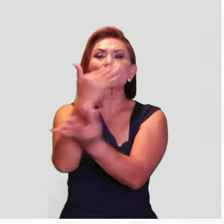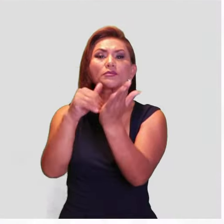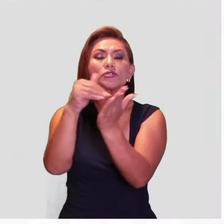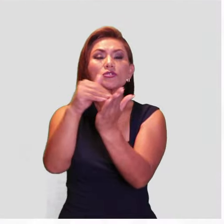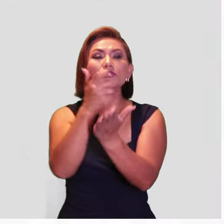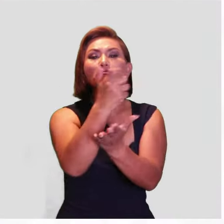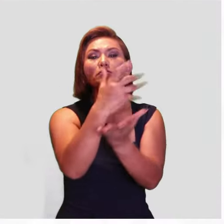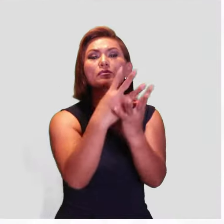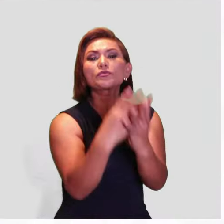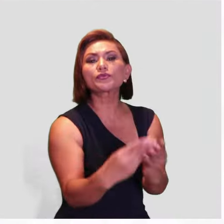en gasto hacia la seguridad.